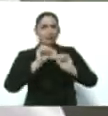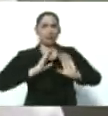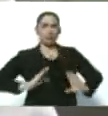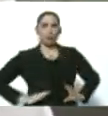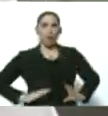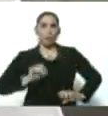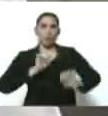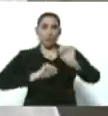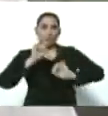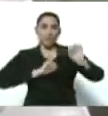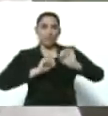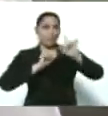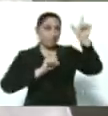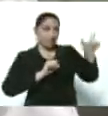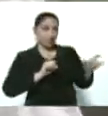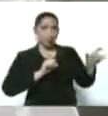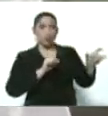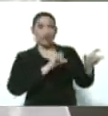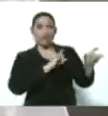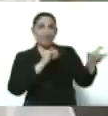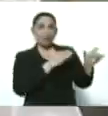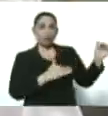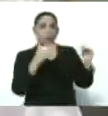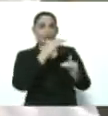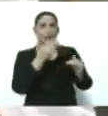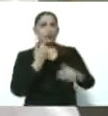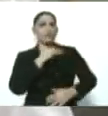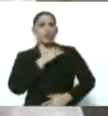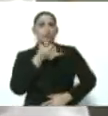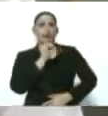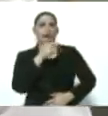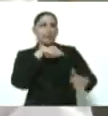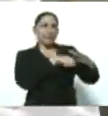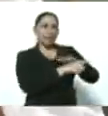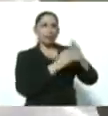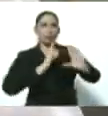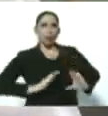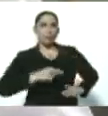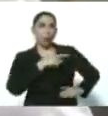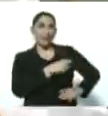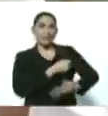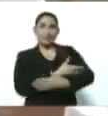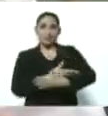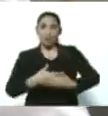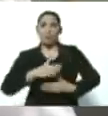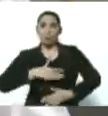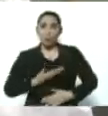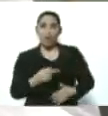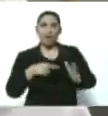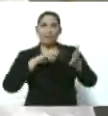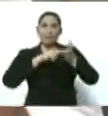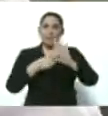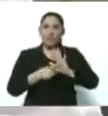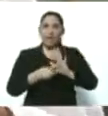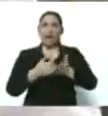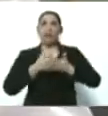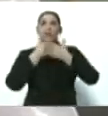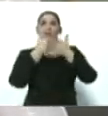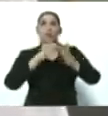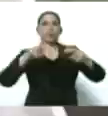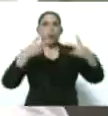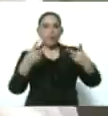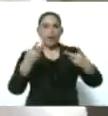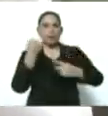aquellos individuos que superaron la enfermedad se encuentran presentes. Este plasma pudiera representar una ayuda, una